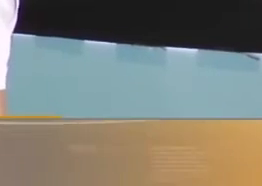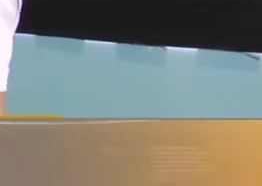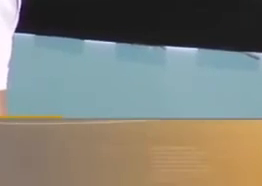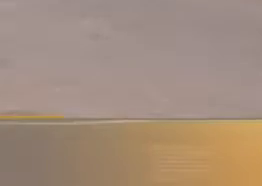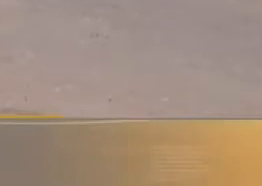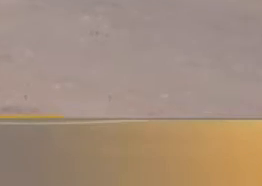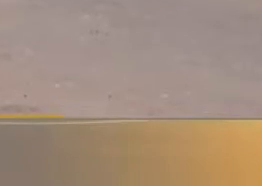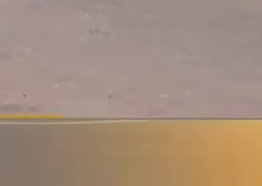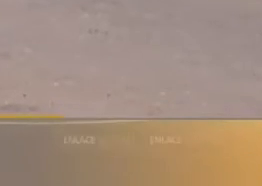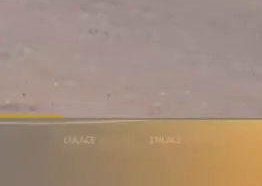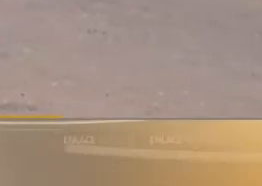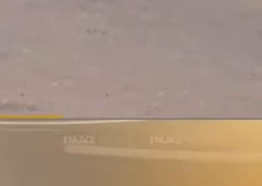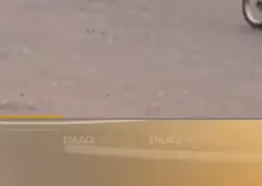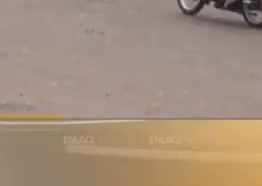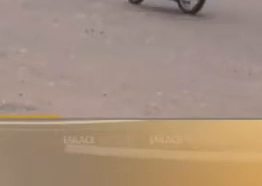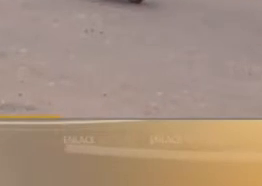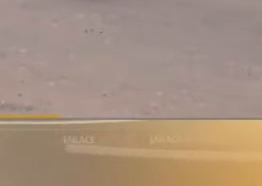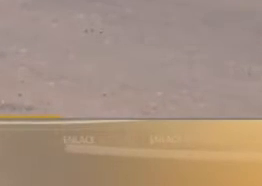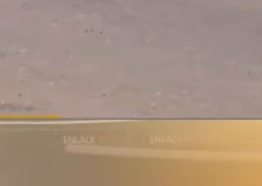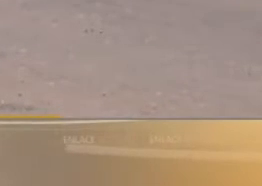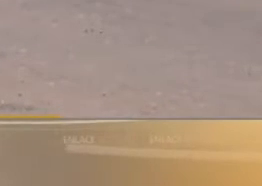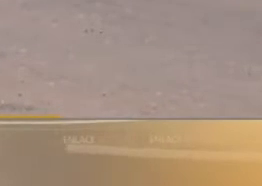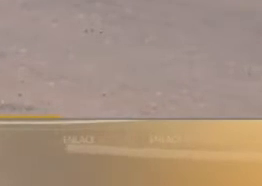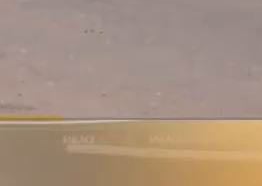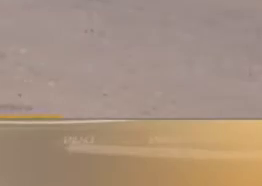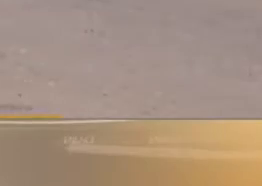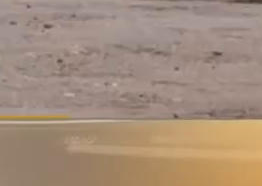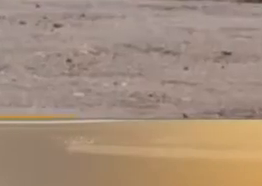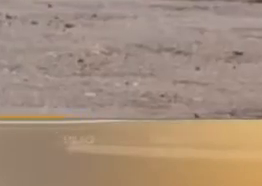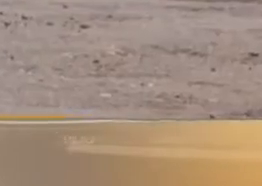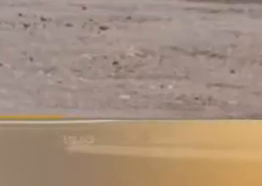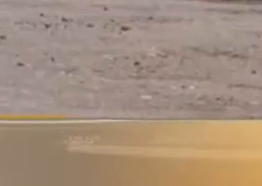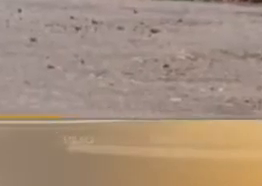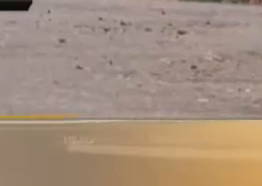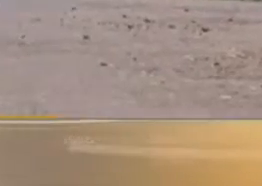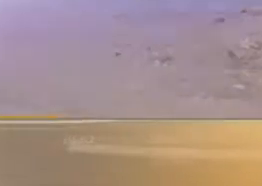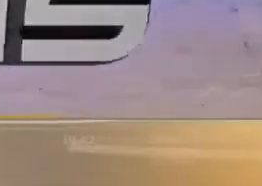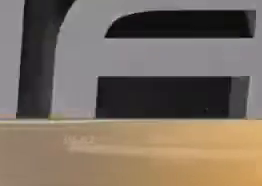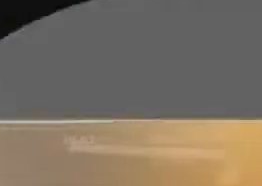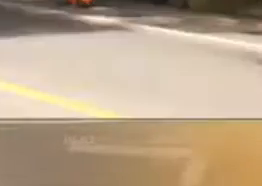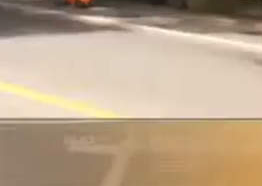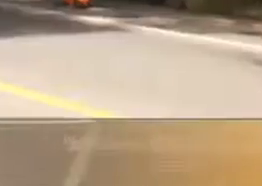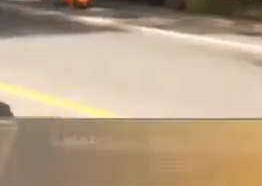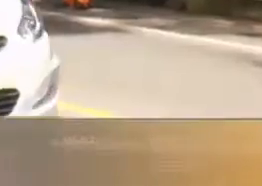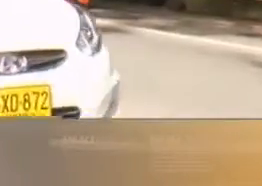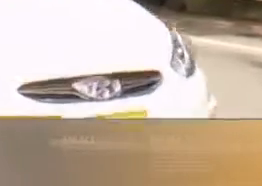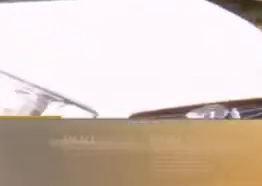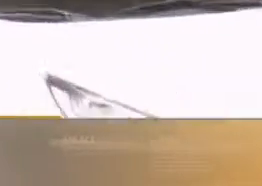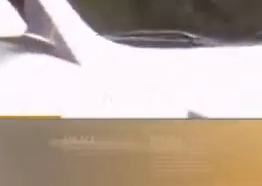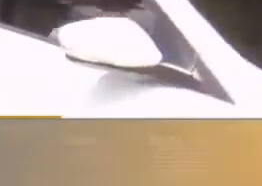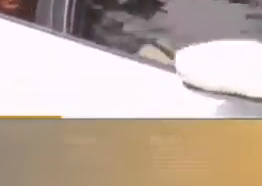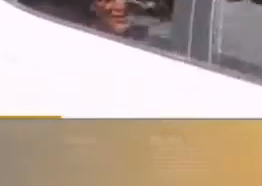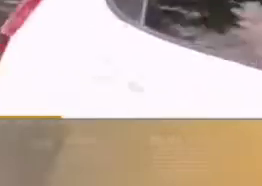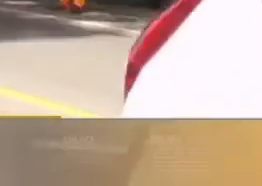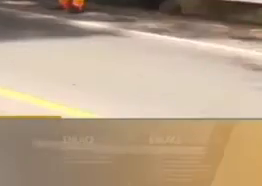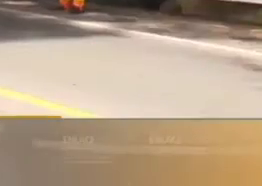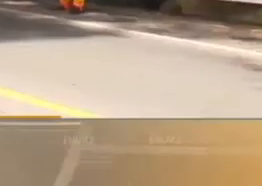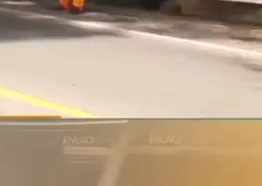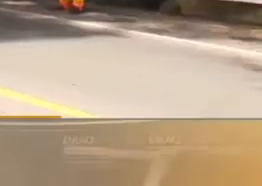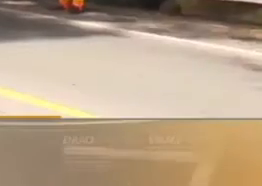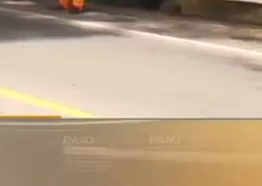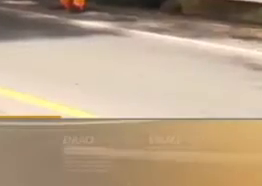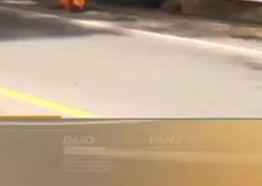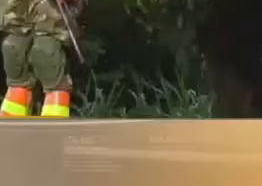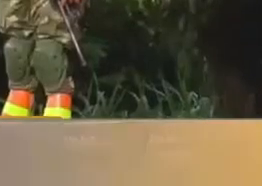nueva forma de socializar los proyectos de la industria del petróleo. La nueva modalidad es, entre otras, el periponeo. Ejército Nacional, a través del Batallón Nueva Granada,